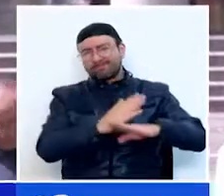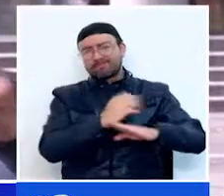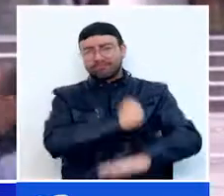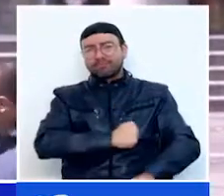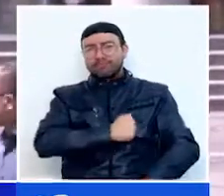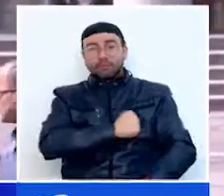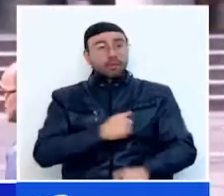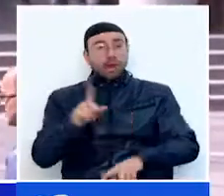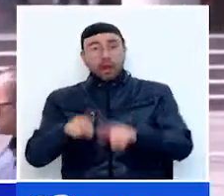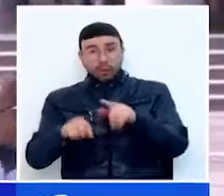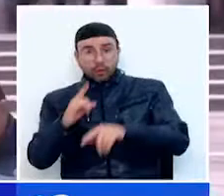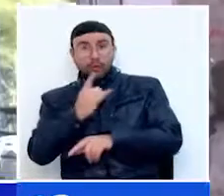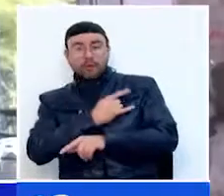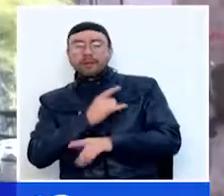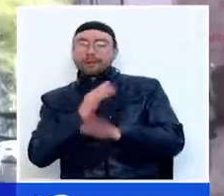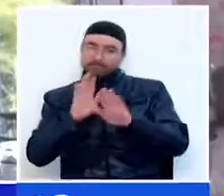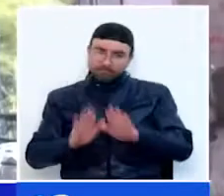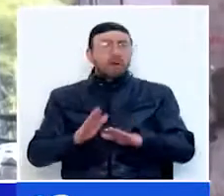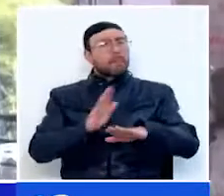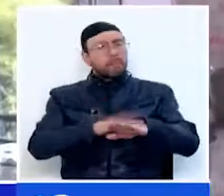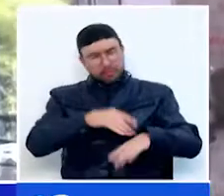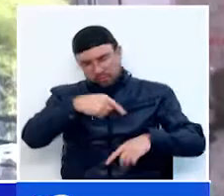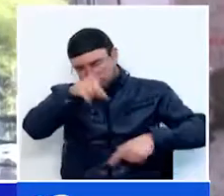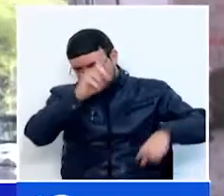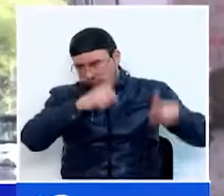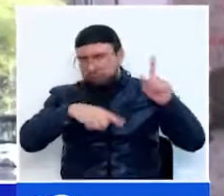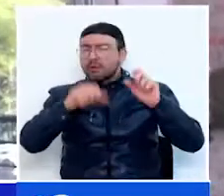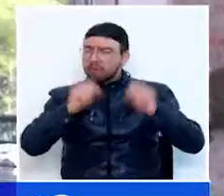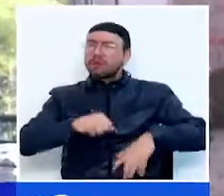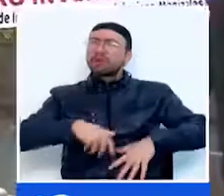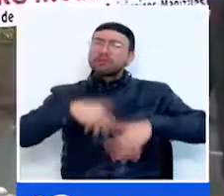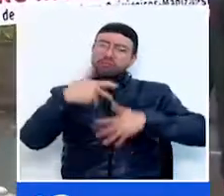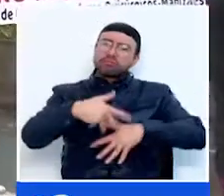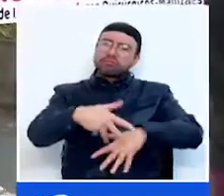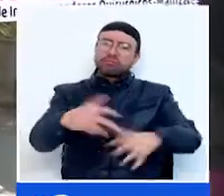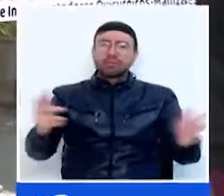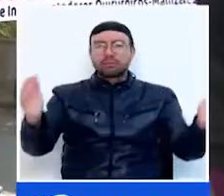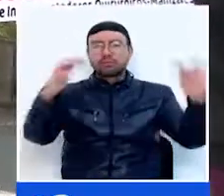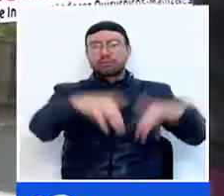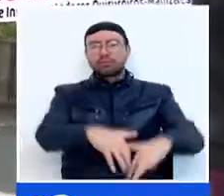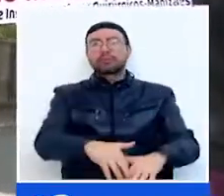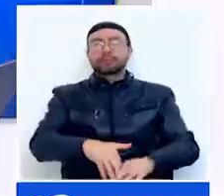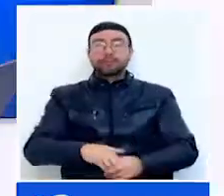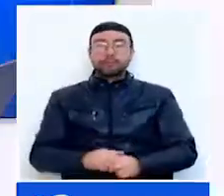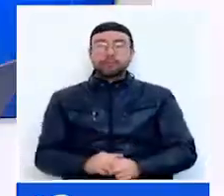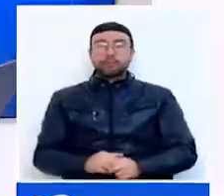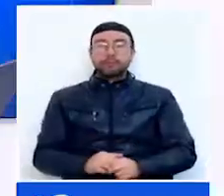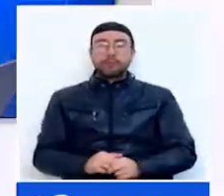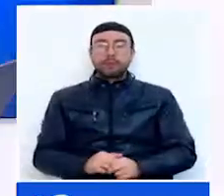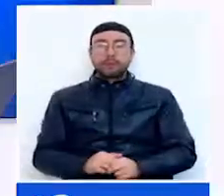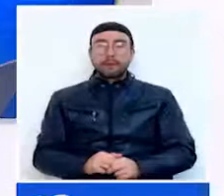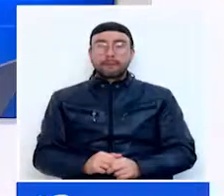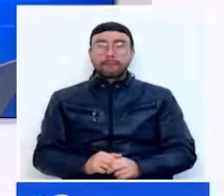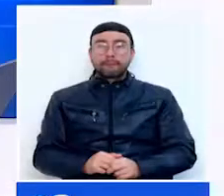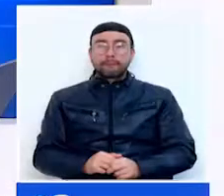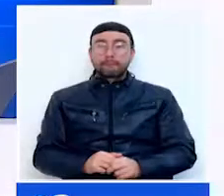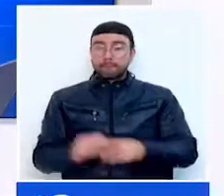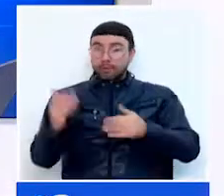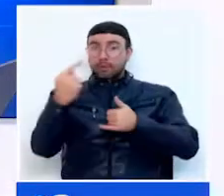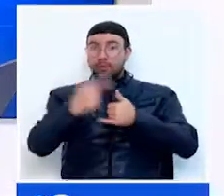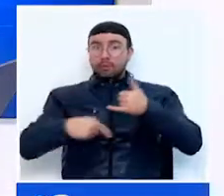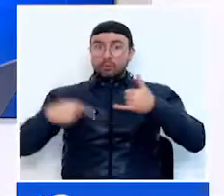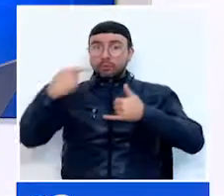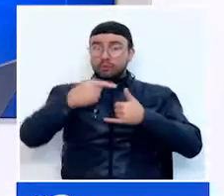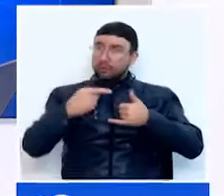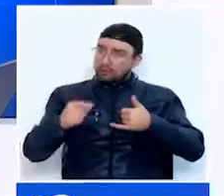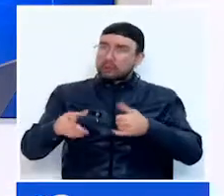universidades suspendieron sus actividades para permitir que los estudiantes participen de las protestas. En hechos nacionales, una grave situación de